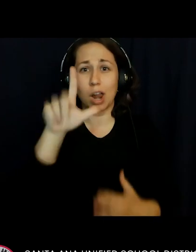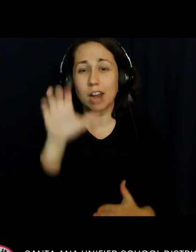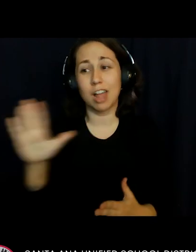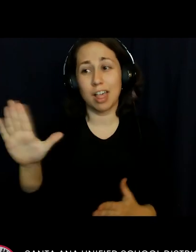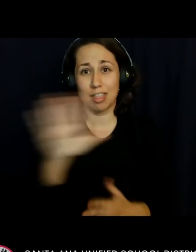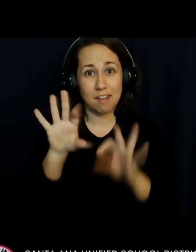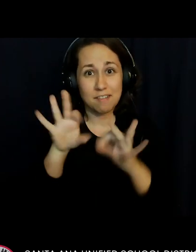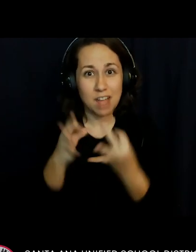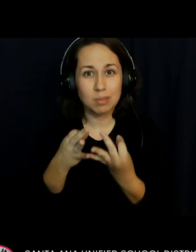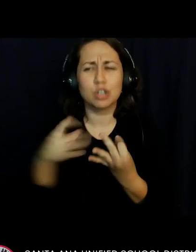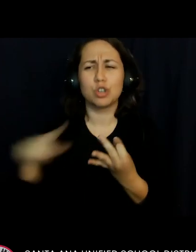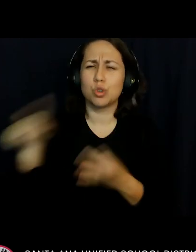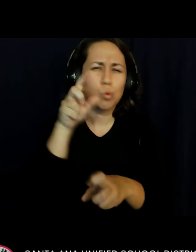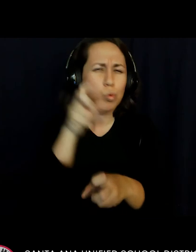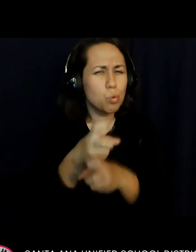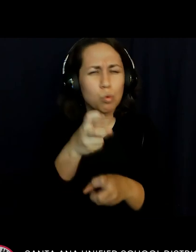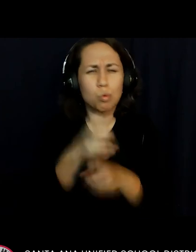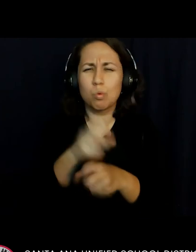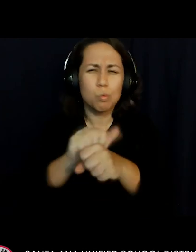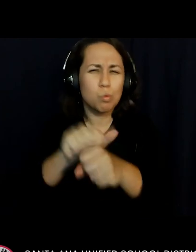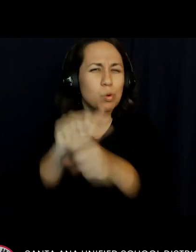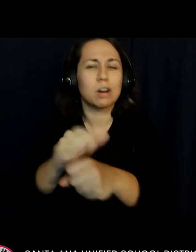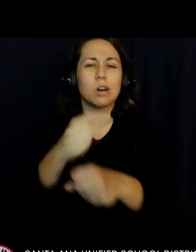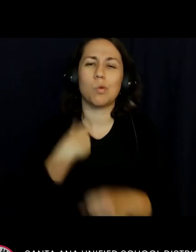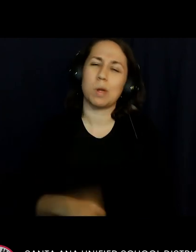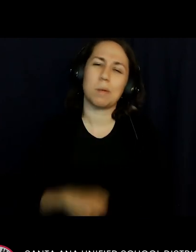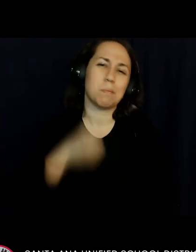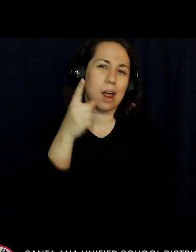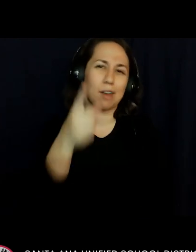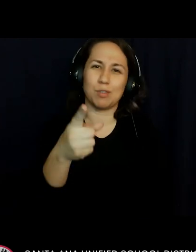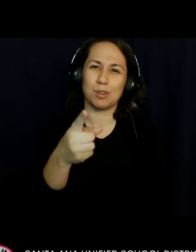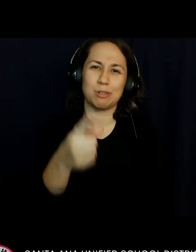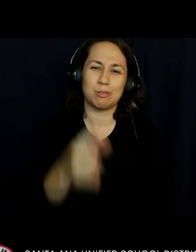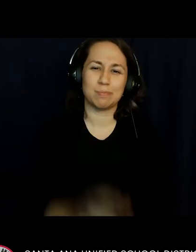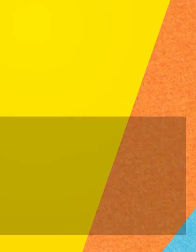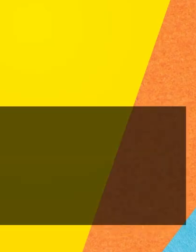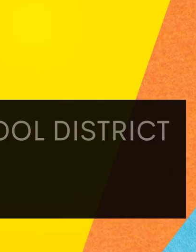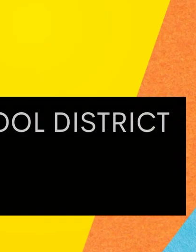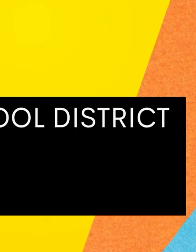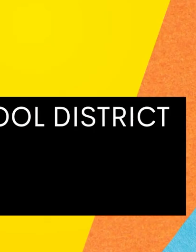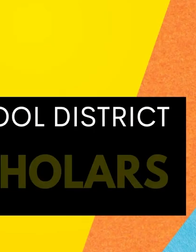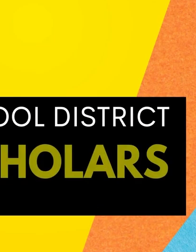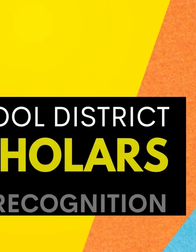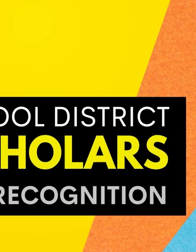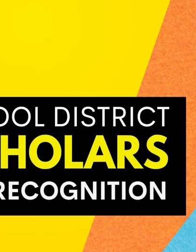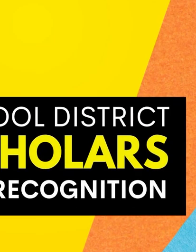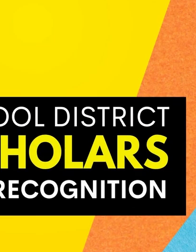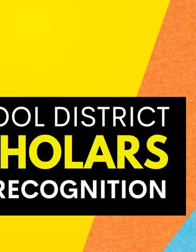Felicidades a los 100 mejores y a sus familias. Han trabajado duro y estamos muy orgullosos de ustedes.